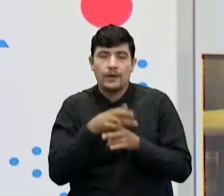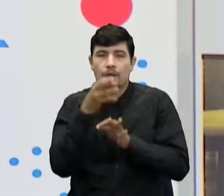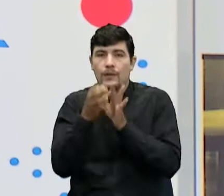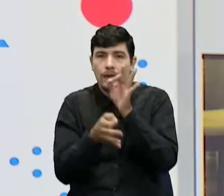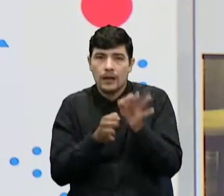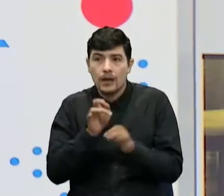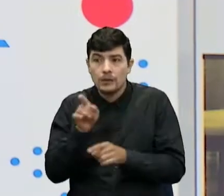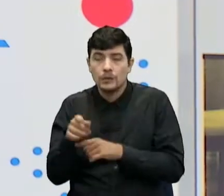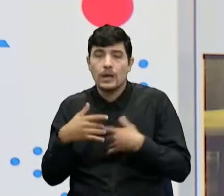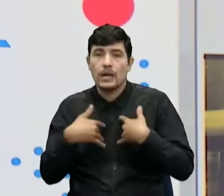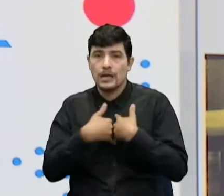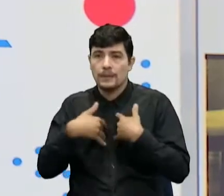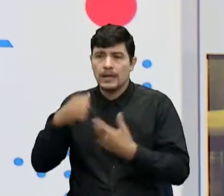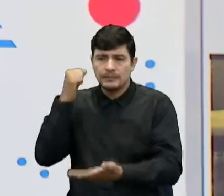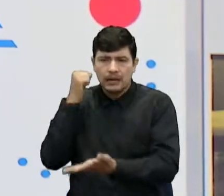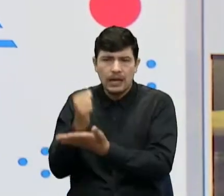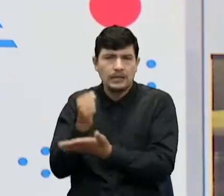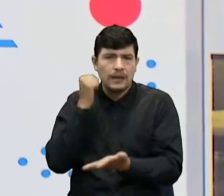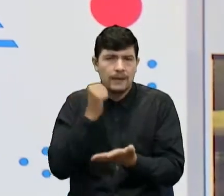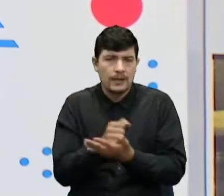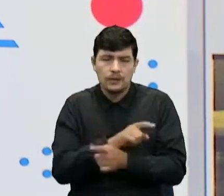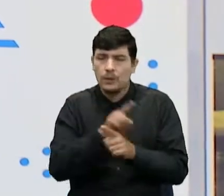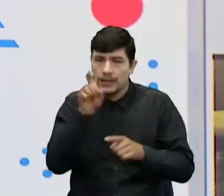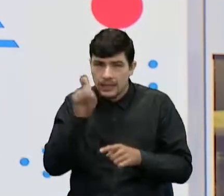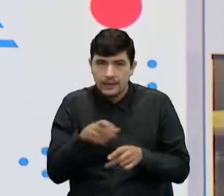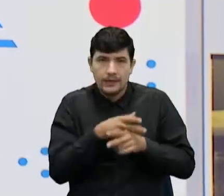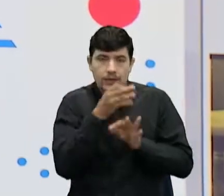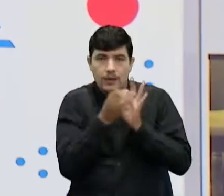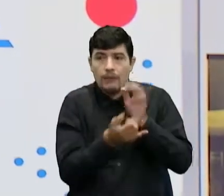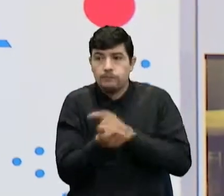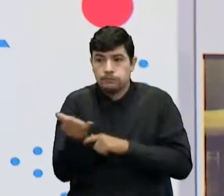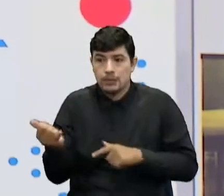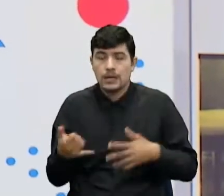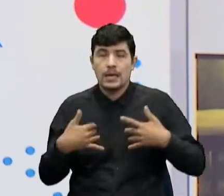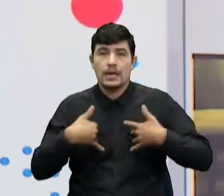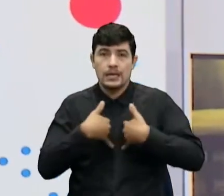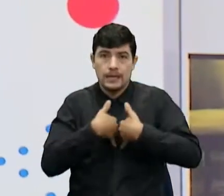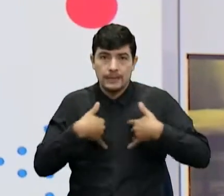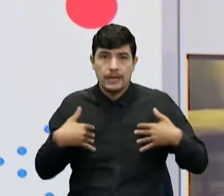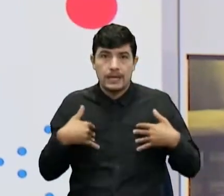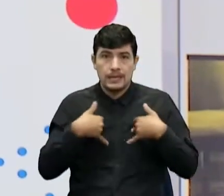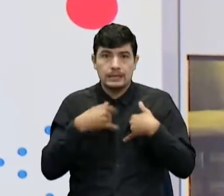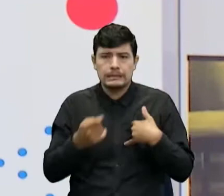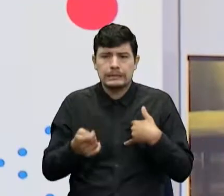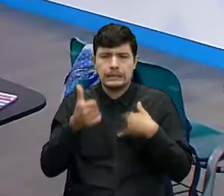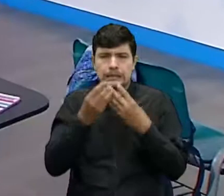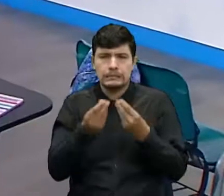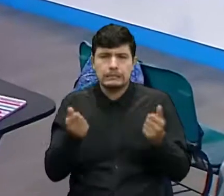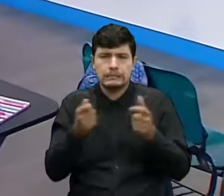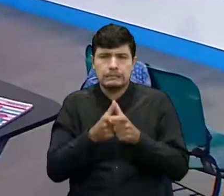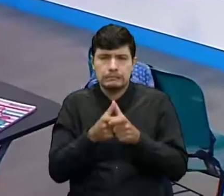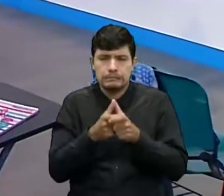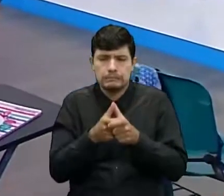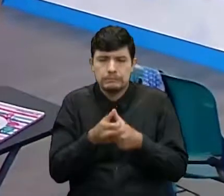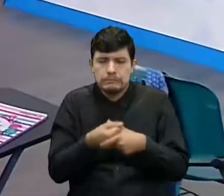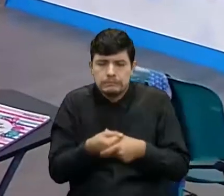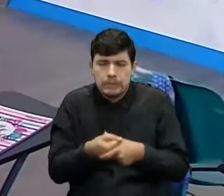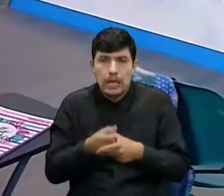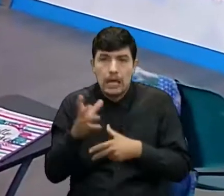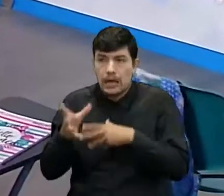Lo estaban maltratando Hay verdad Hay que cuidarlo Este también como que Va a estar en vía de extinción Además que ellos no O sea no son